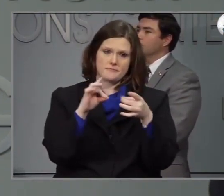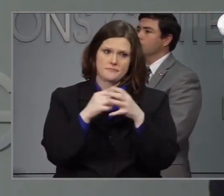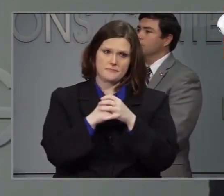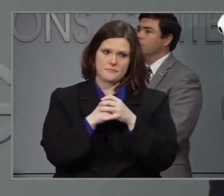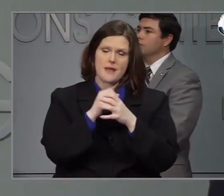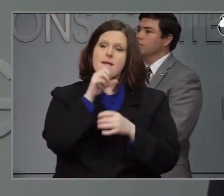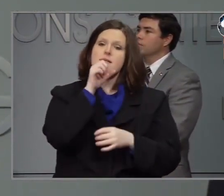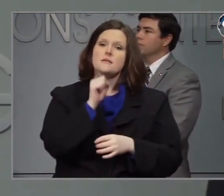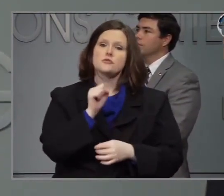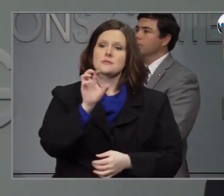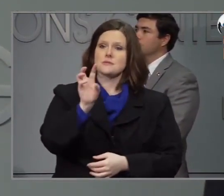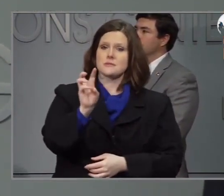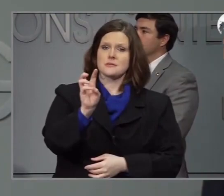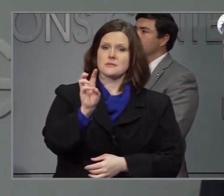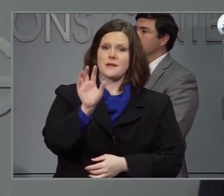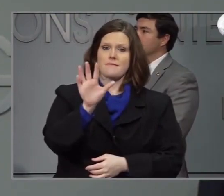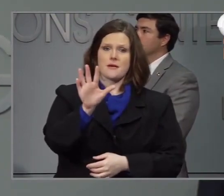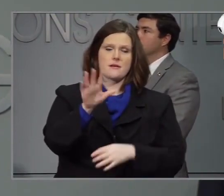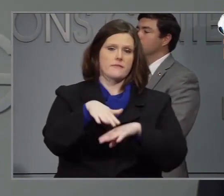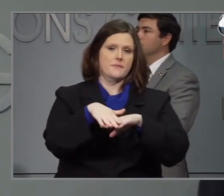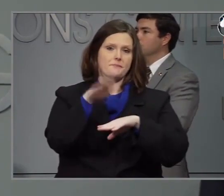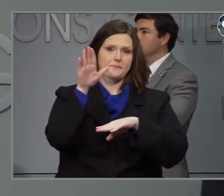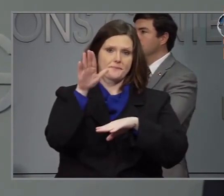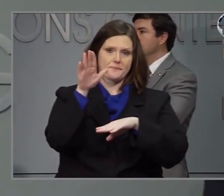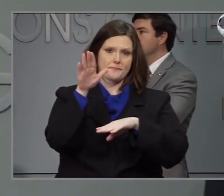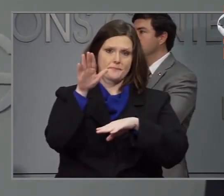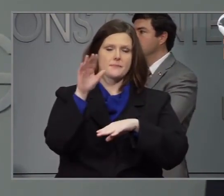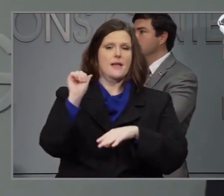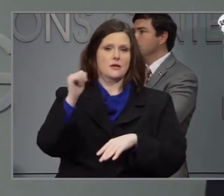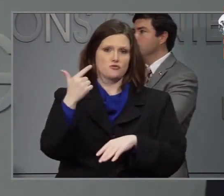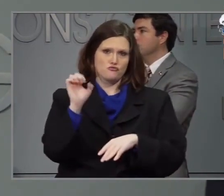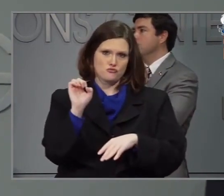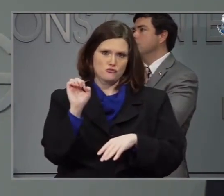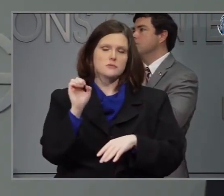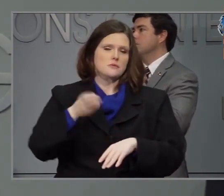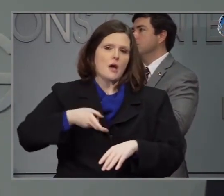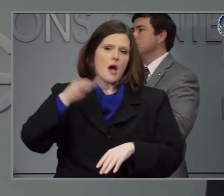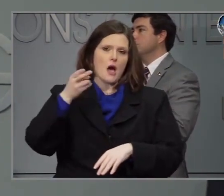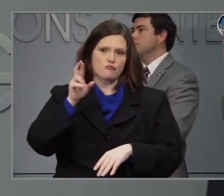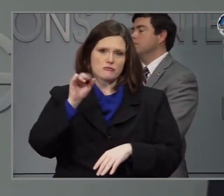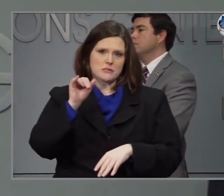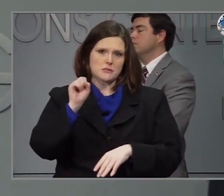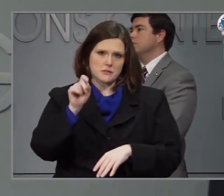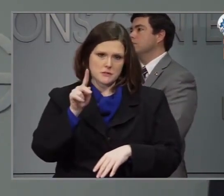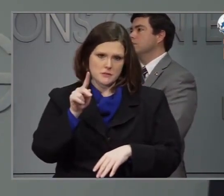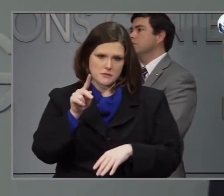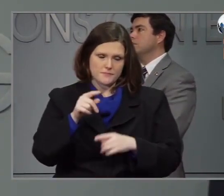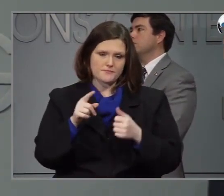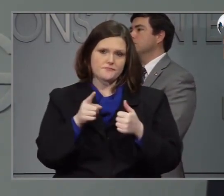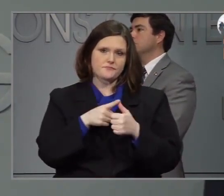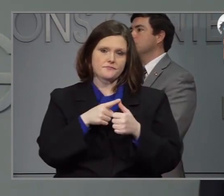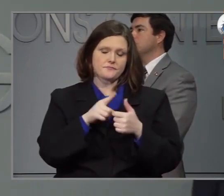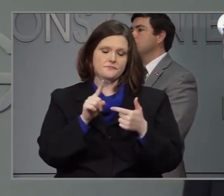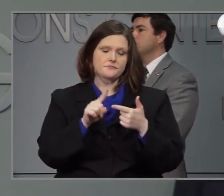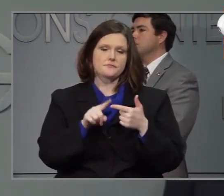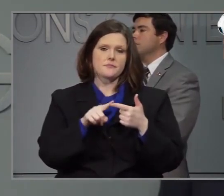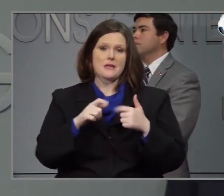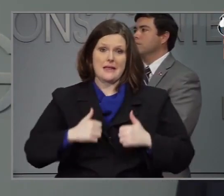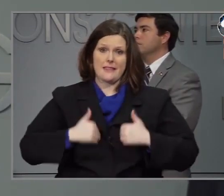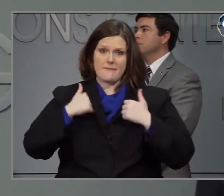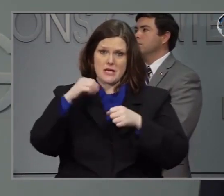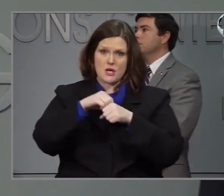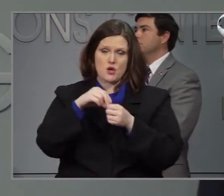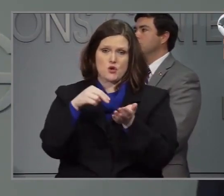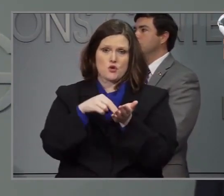personas 65 o más en cuanto al alto riesgo en el que se encuentra también